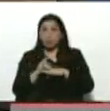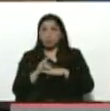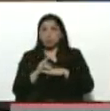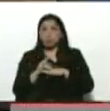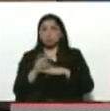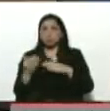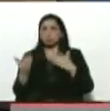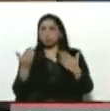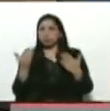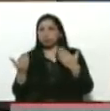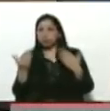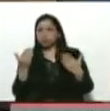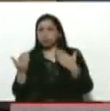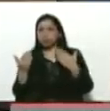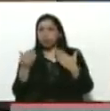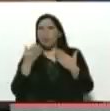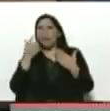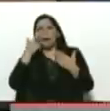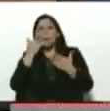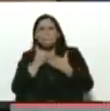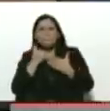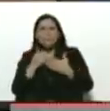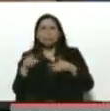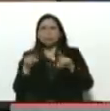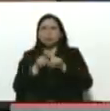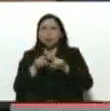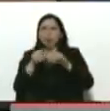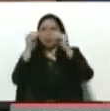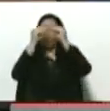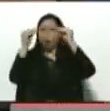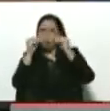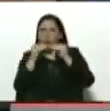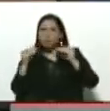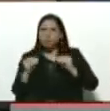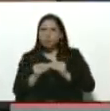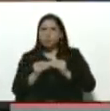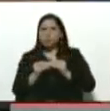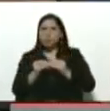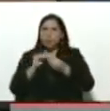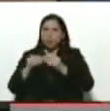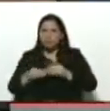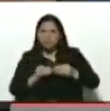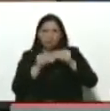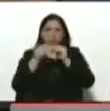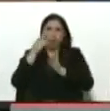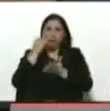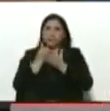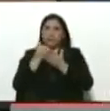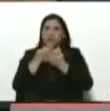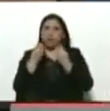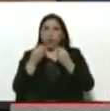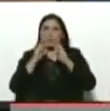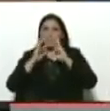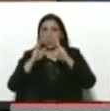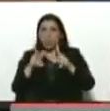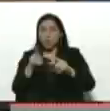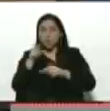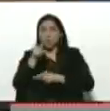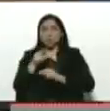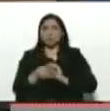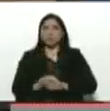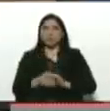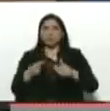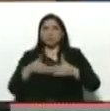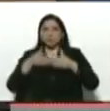contraste, contraponer lo que dice uno con lo que dice el otro, y poco a poco se va armando la verdadera. Además, que es, en ese barco